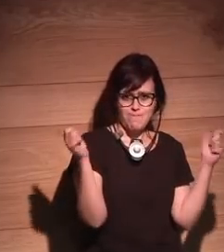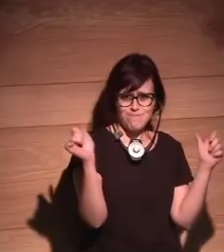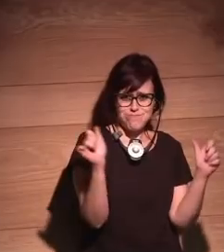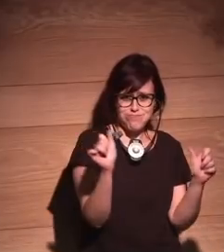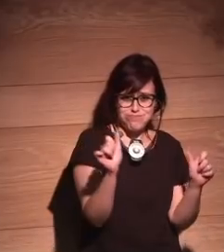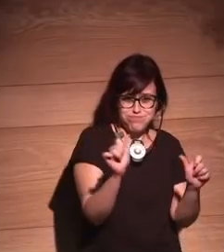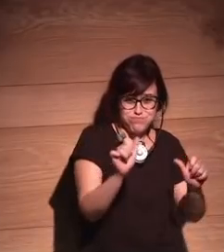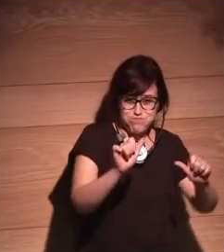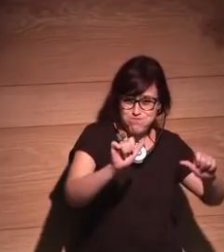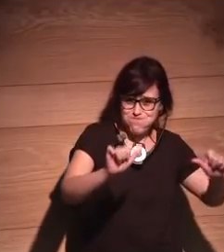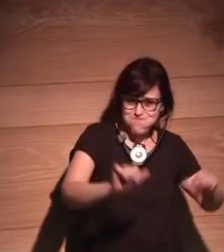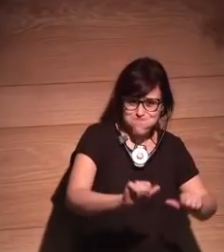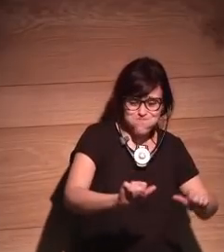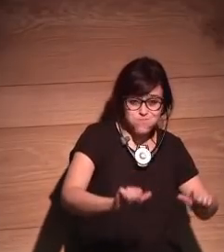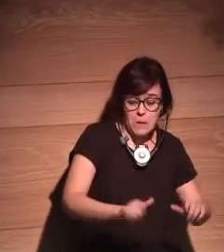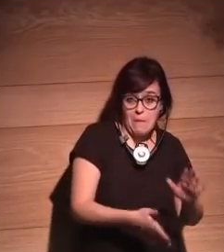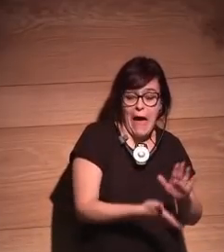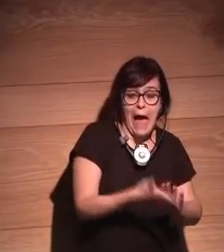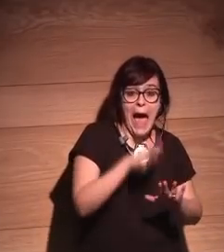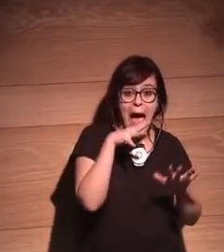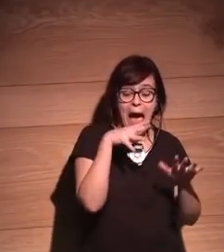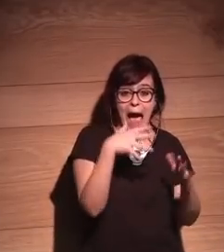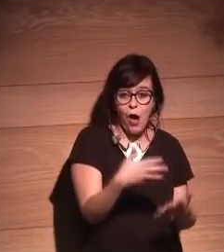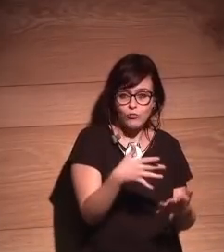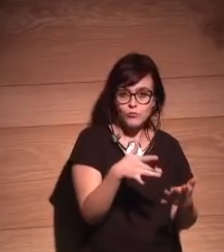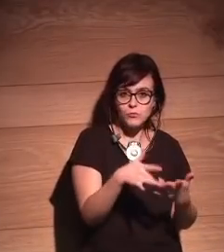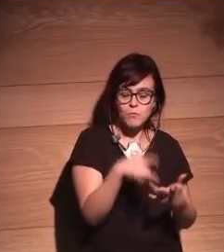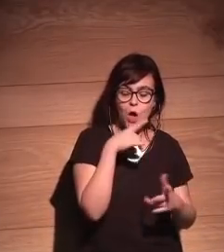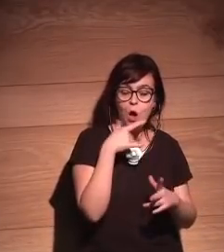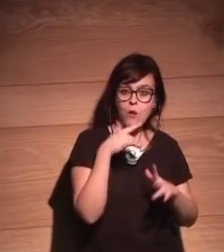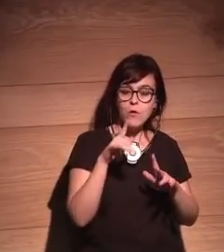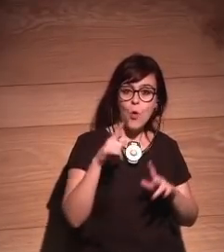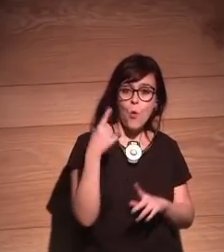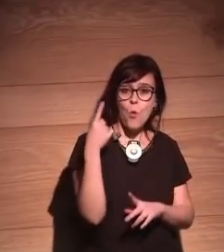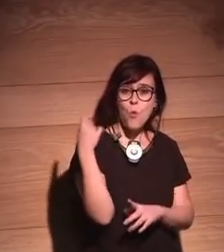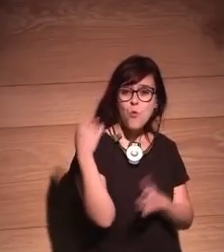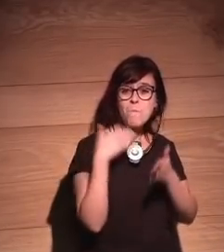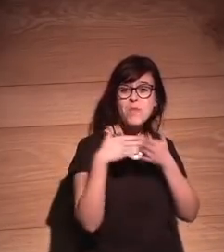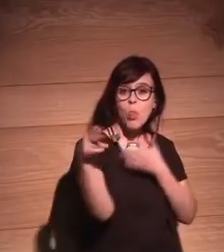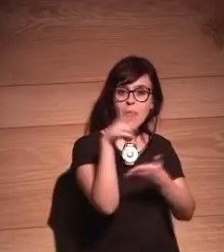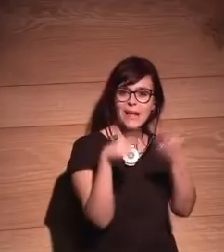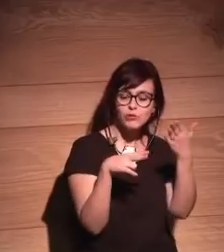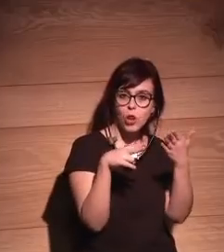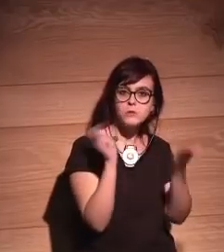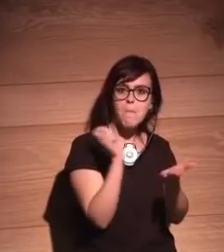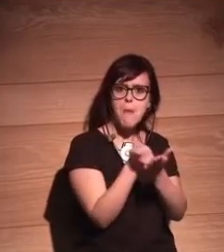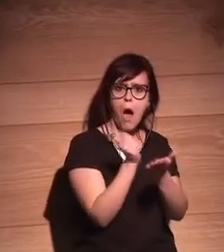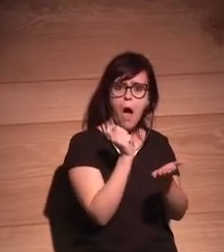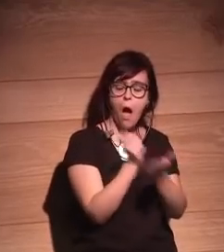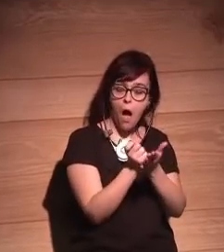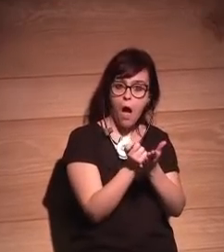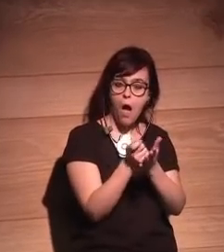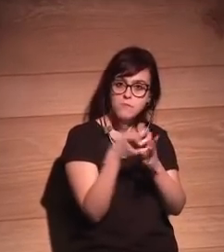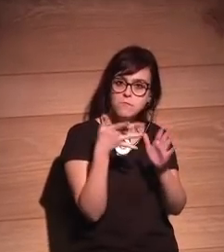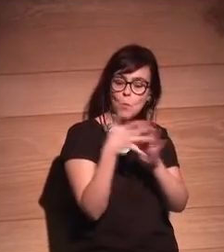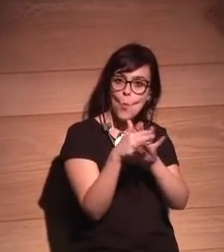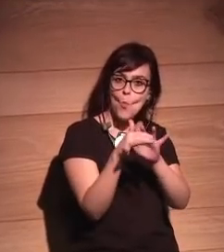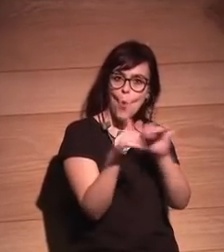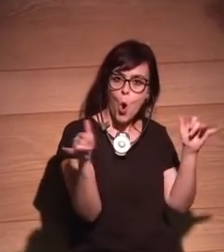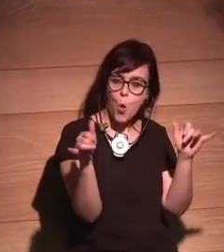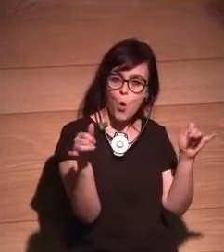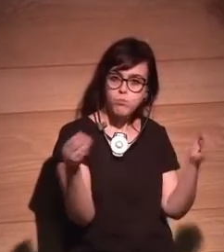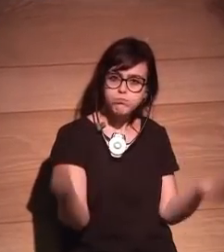en quiebra realmente, es un periódico que va a llegar a un punto de equilibrio con 1 millón de lectores que pagan. Ha desarrollado una